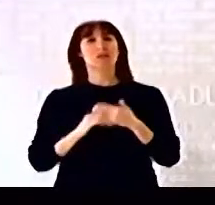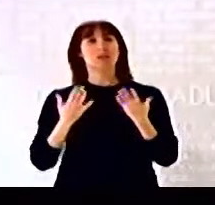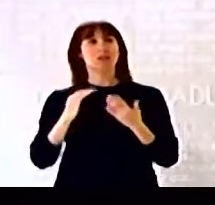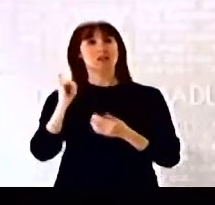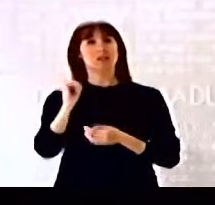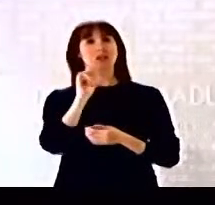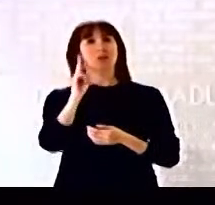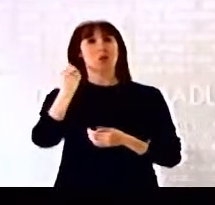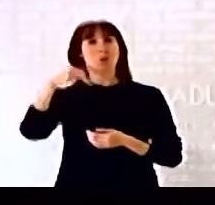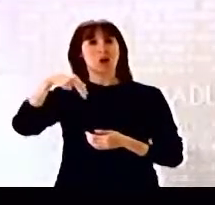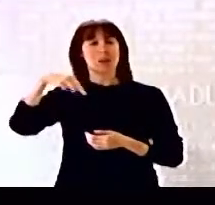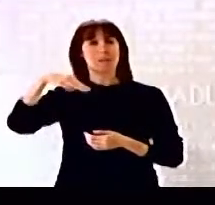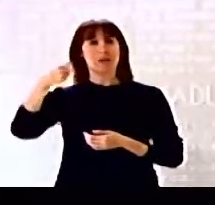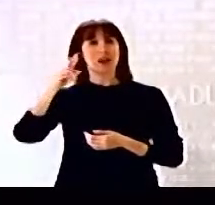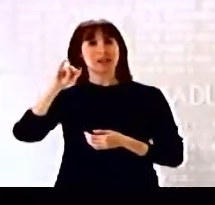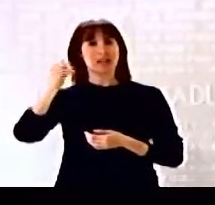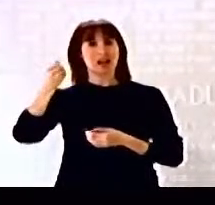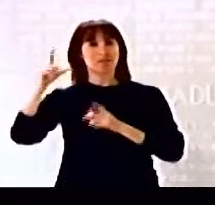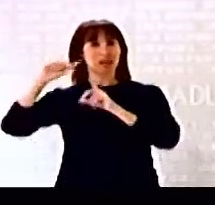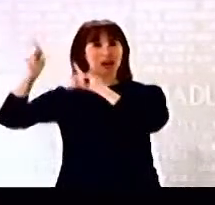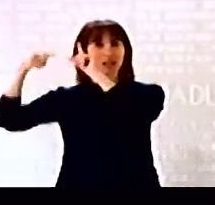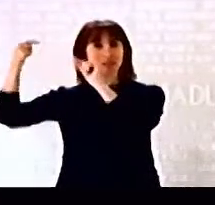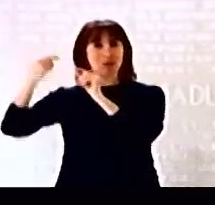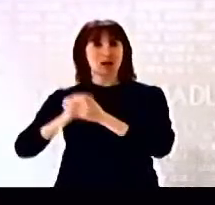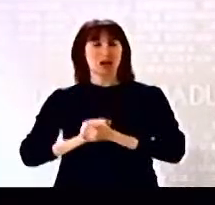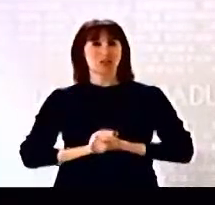Juan María Murillo, de Canal Extremadura.